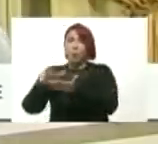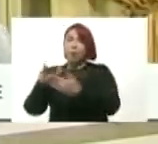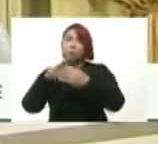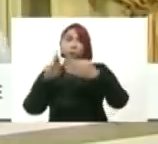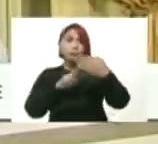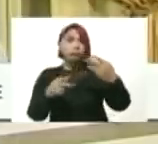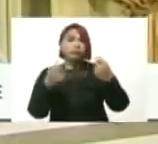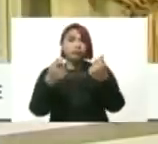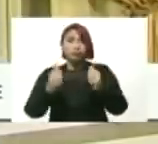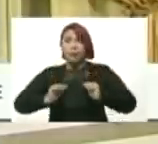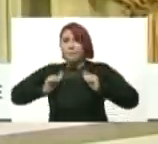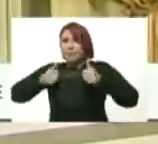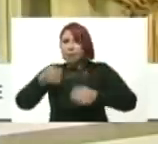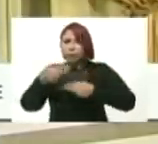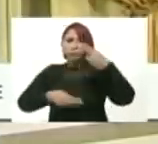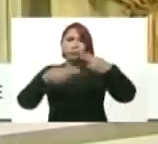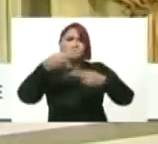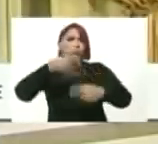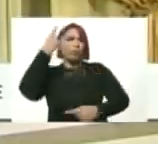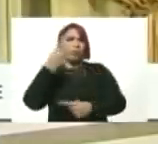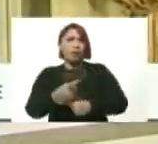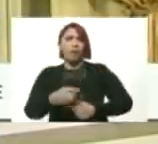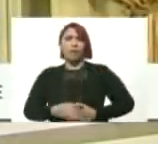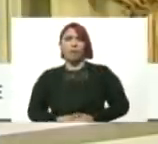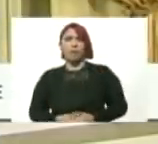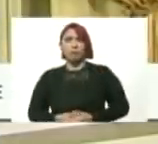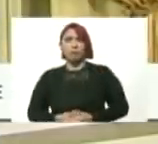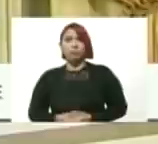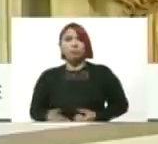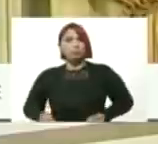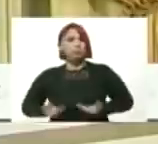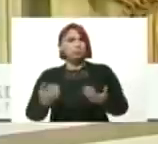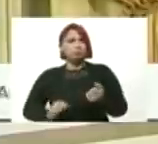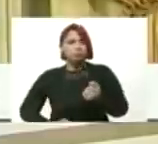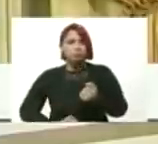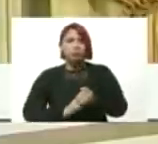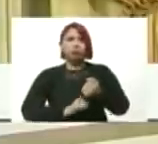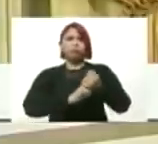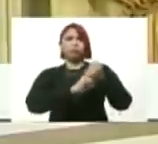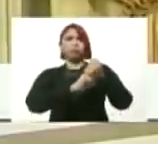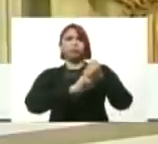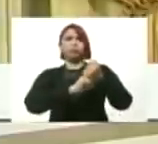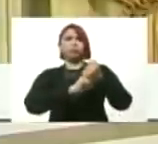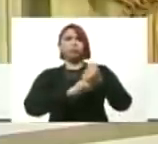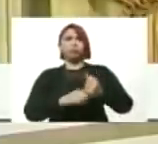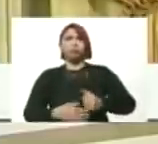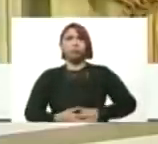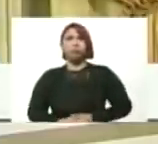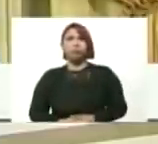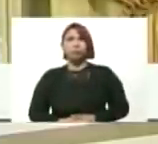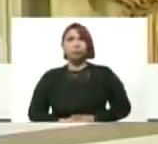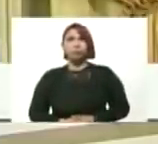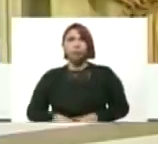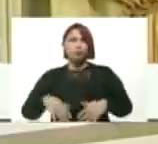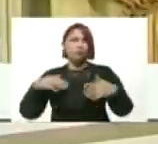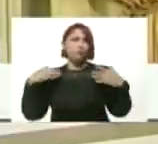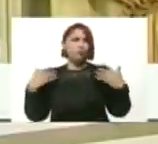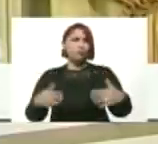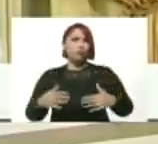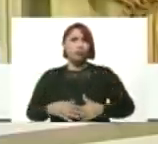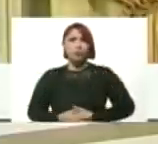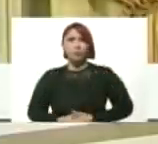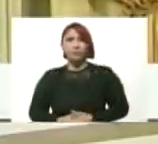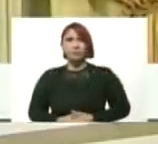empezar su construcción y mira le vamos a dar un empuje julito gigantesco